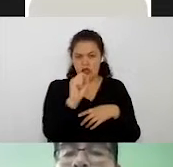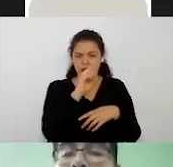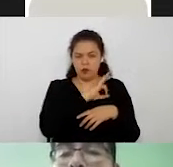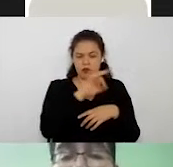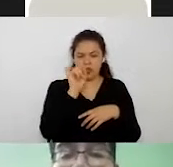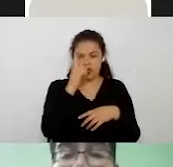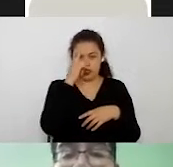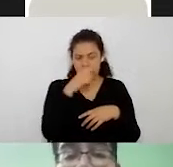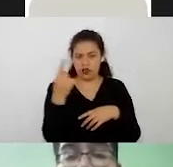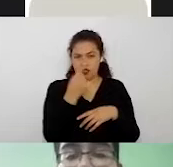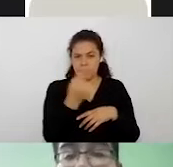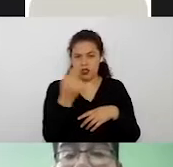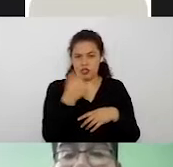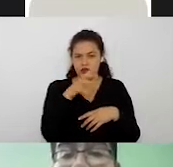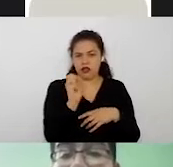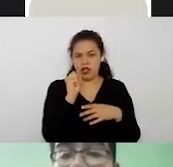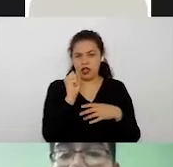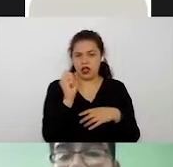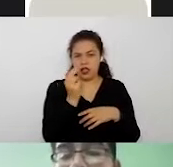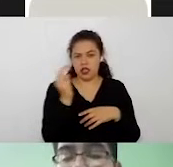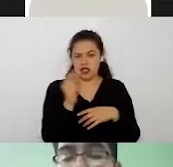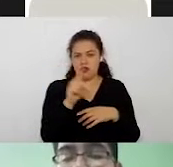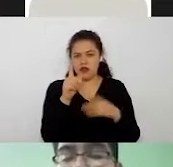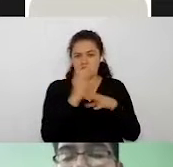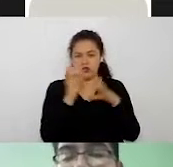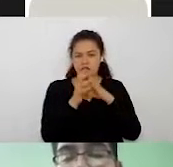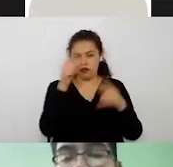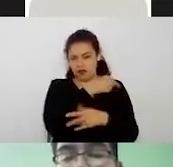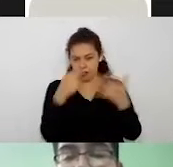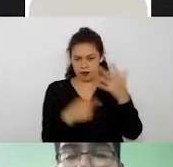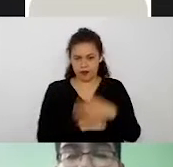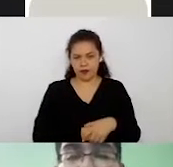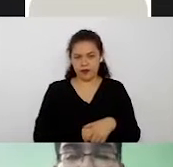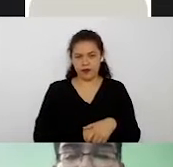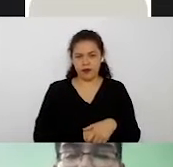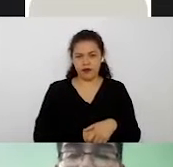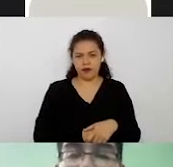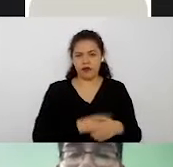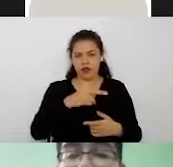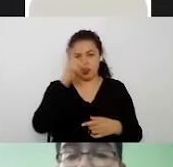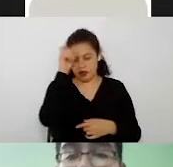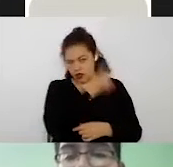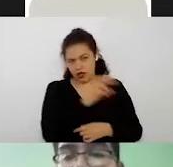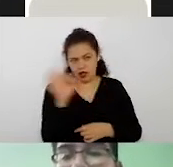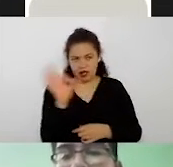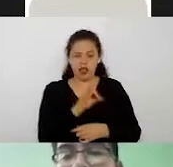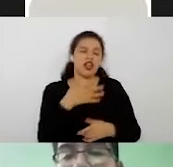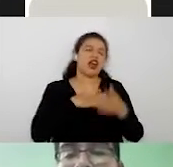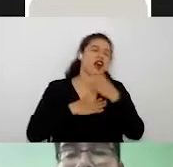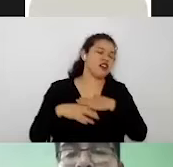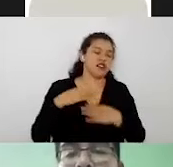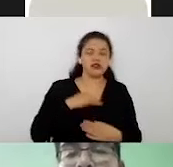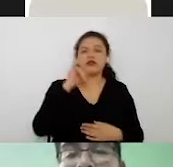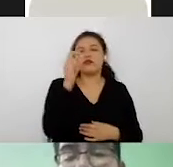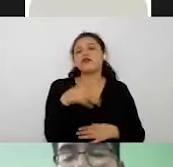vayan a recogerme, todo este tipo de cosas. Es quizás complicado y es tedioso porque pues eso estarlo